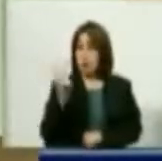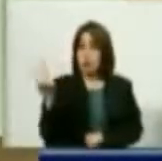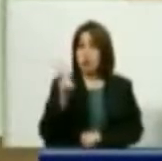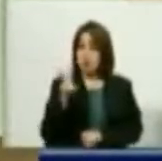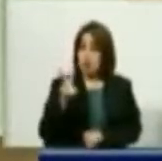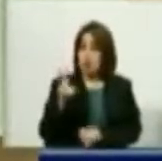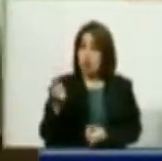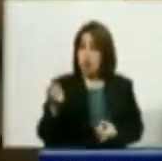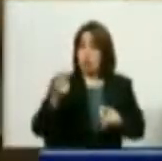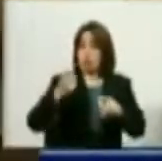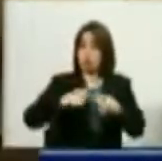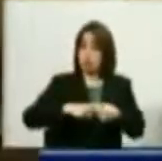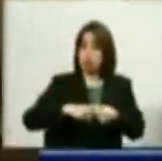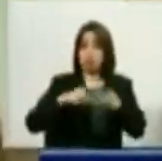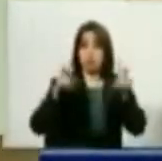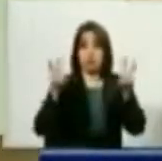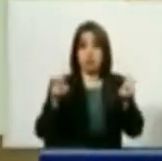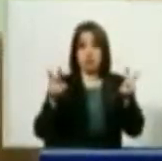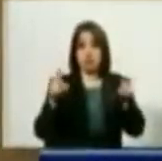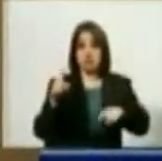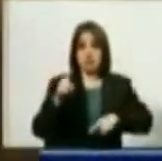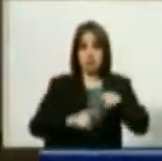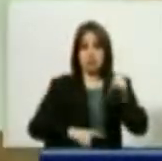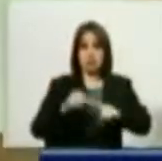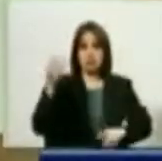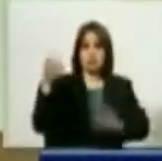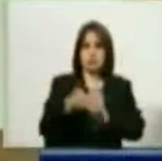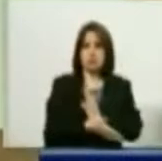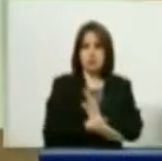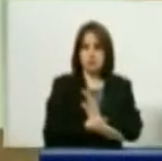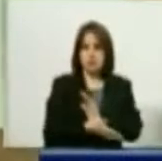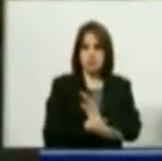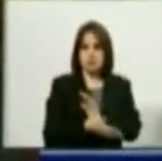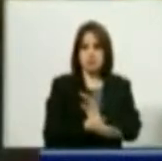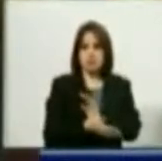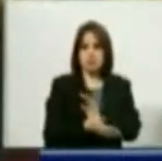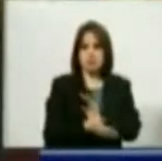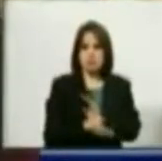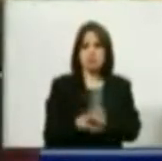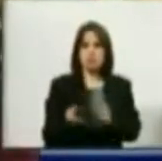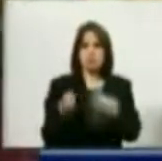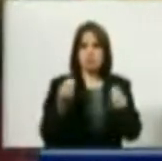clasificó a la súper ronda del premundial sub-18 de béisbol